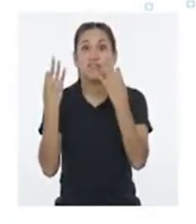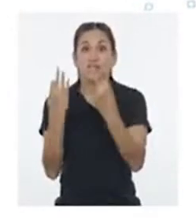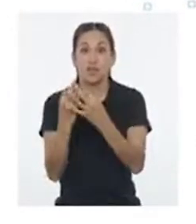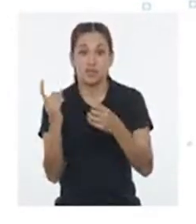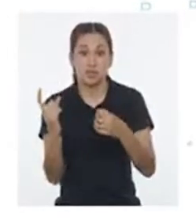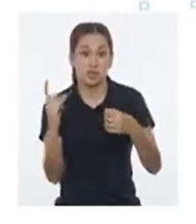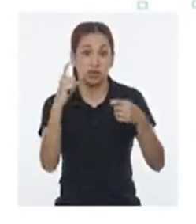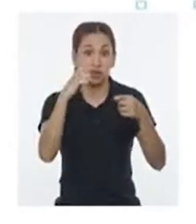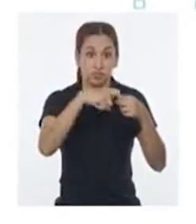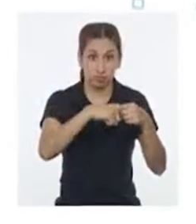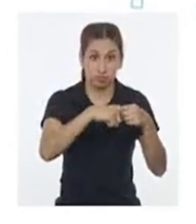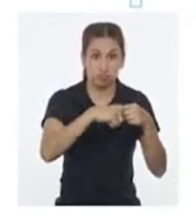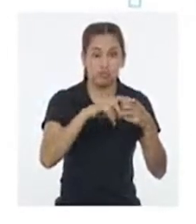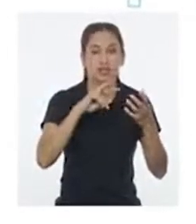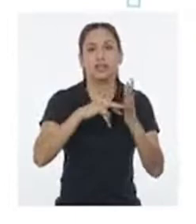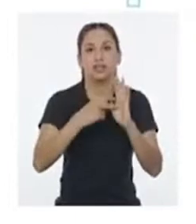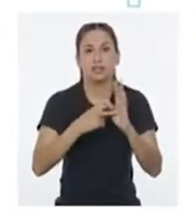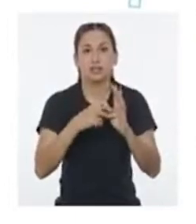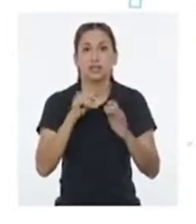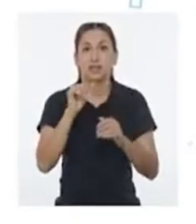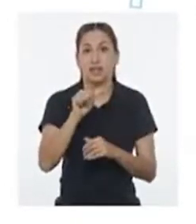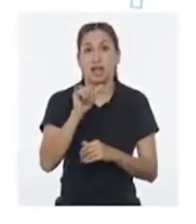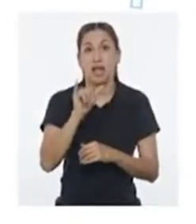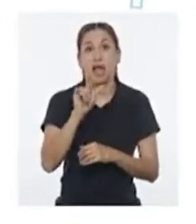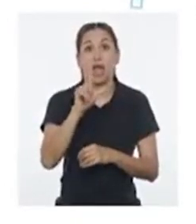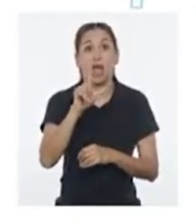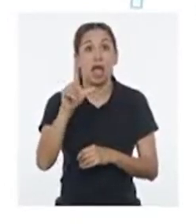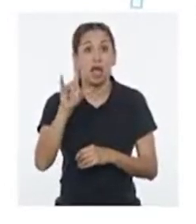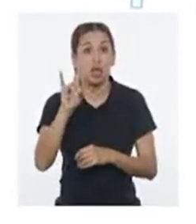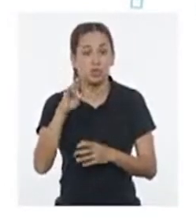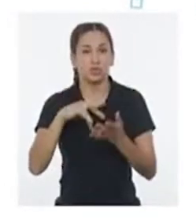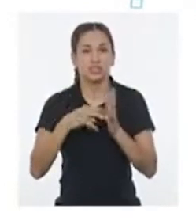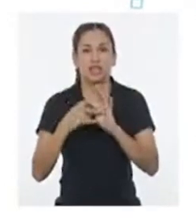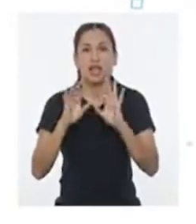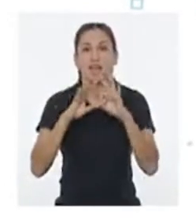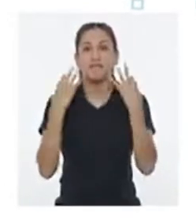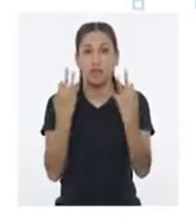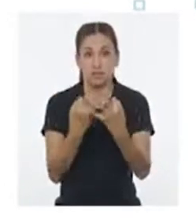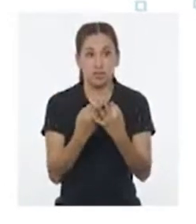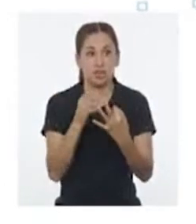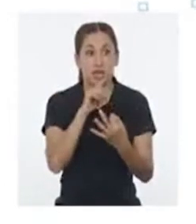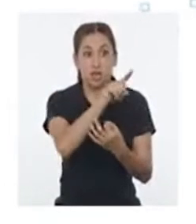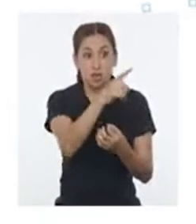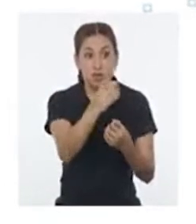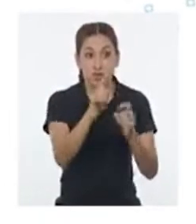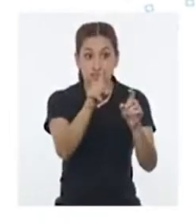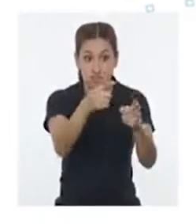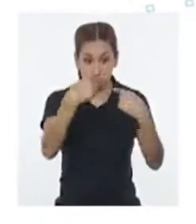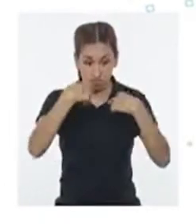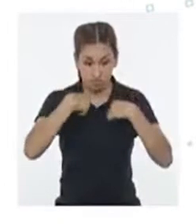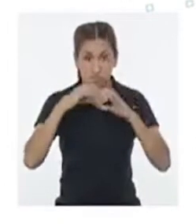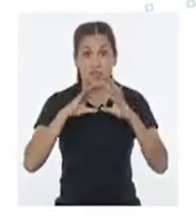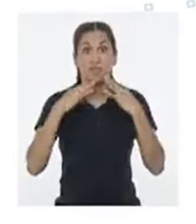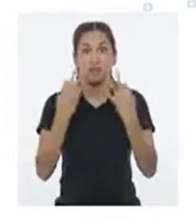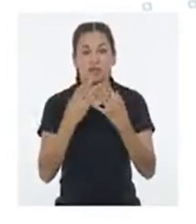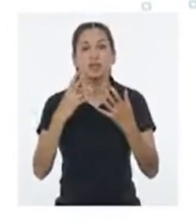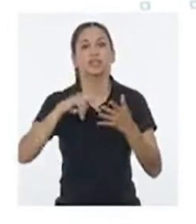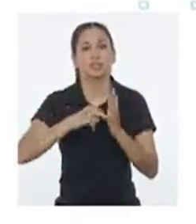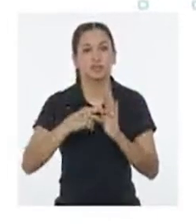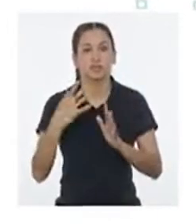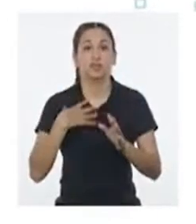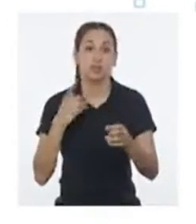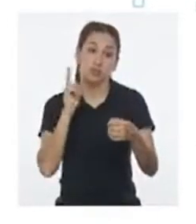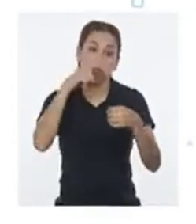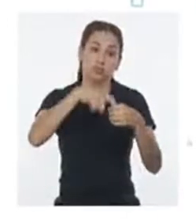un grupo de parentesco, o sea, ayllu, el individuo adquiría derechos y